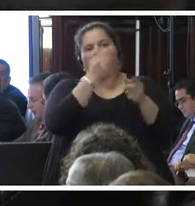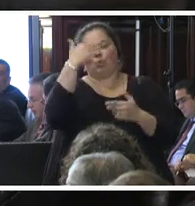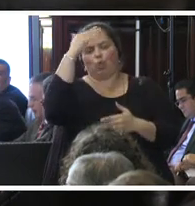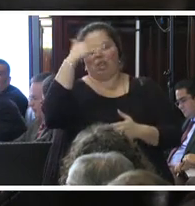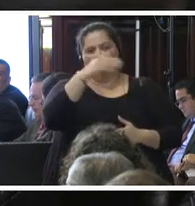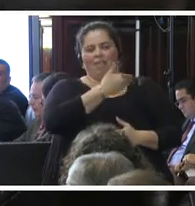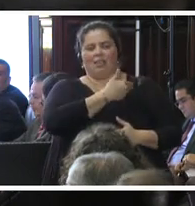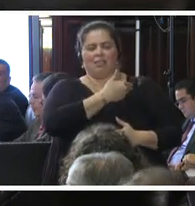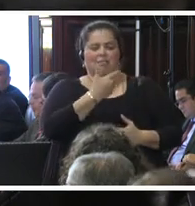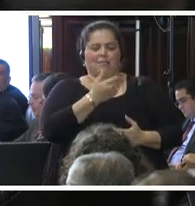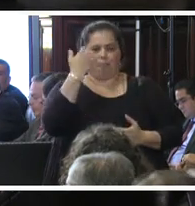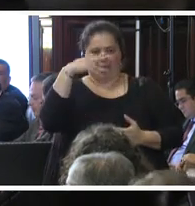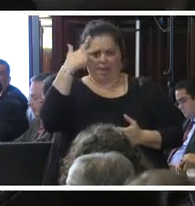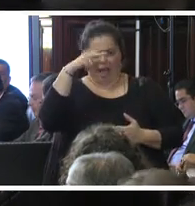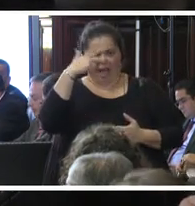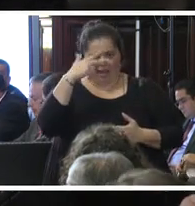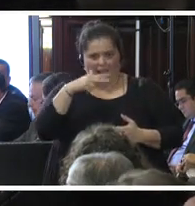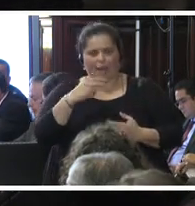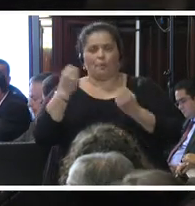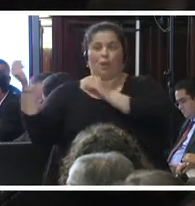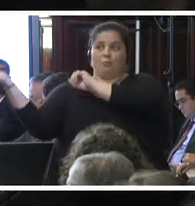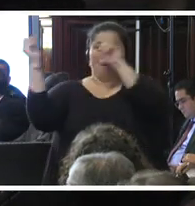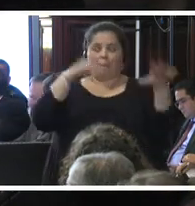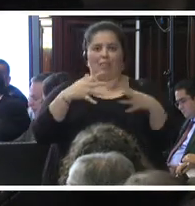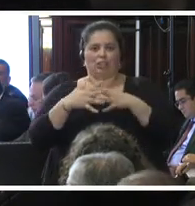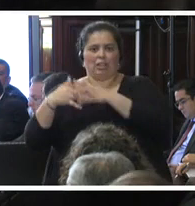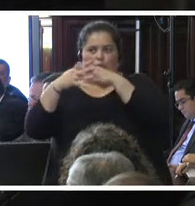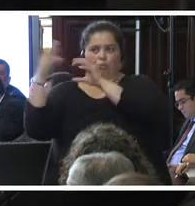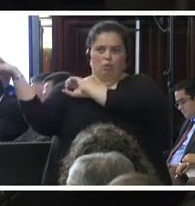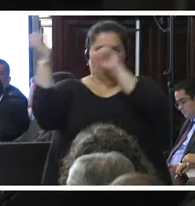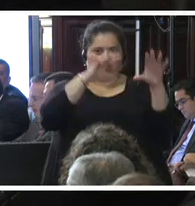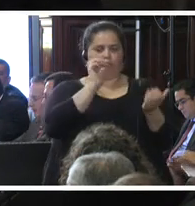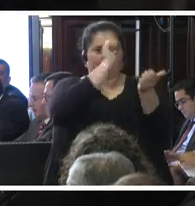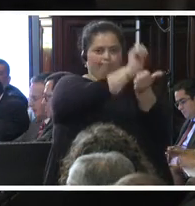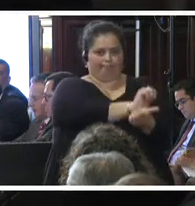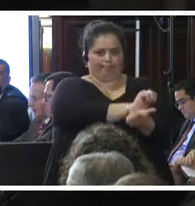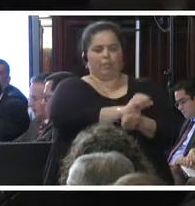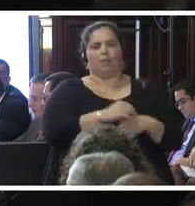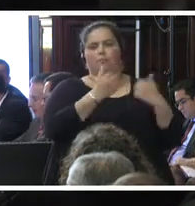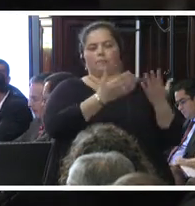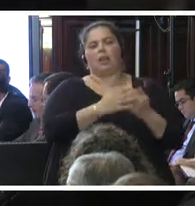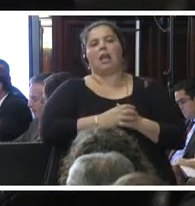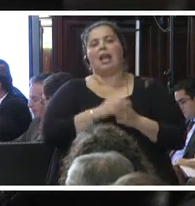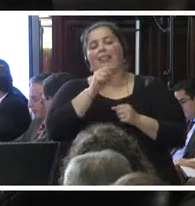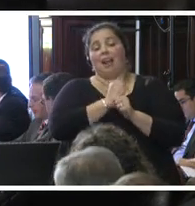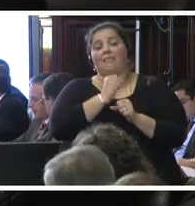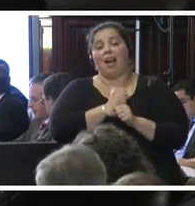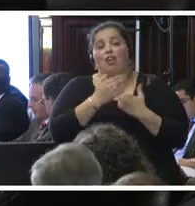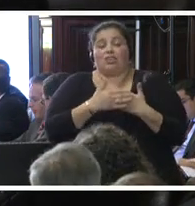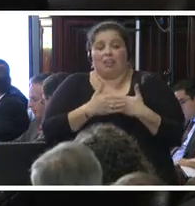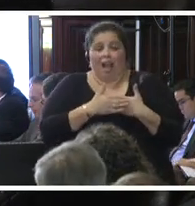sido deportada de los Estados Unidos. El trabajo cercano de las víctimas se ha realizado muy de la